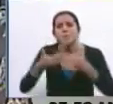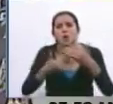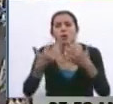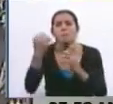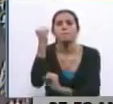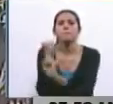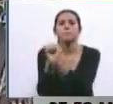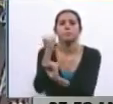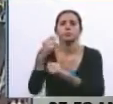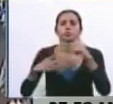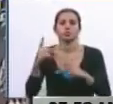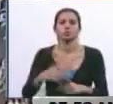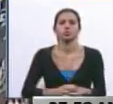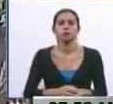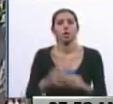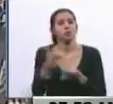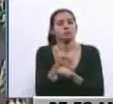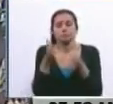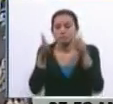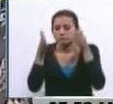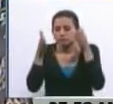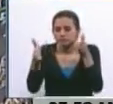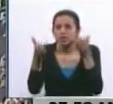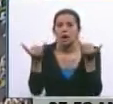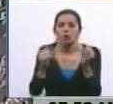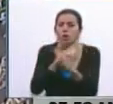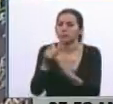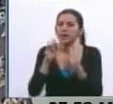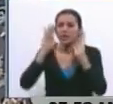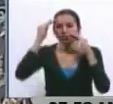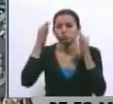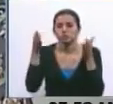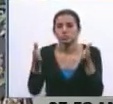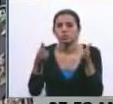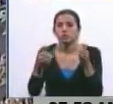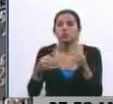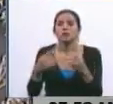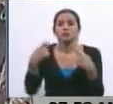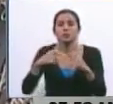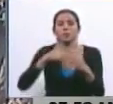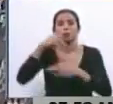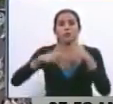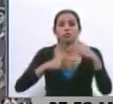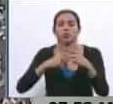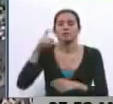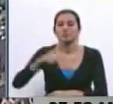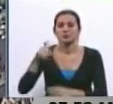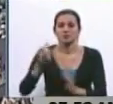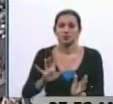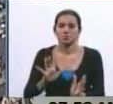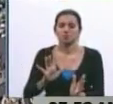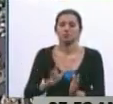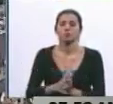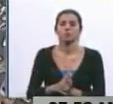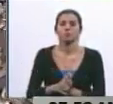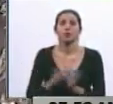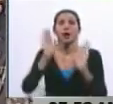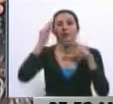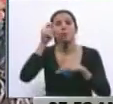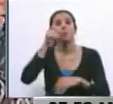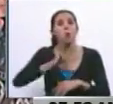trabajando todo nuestro gobierno para tener la producción necesaria que cubra esa demanda.